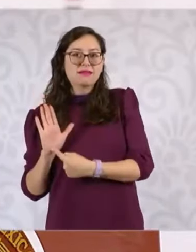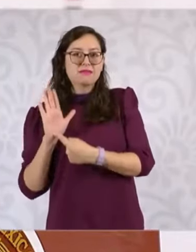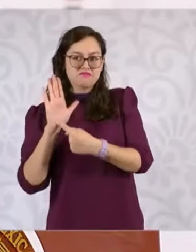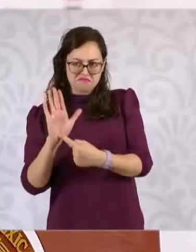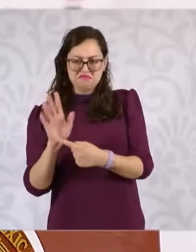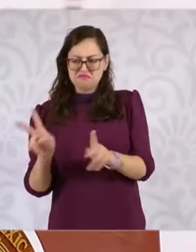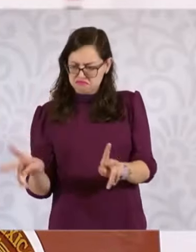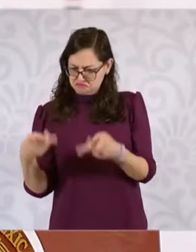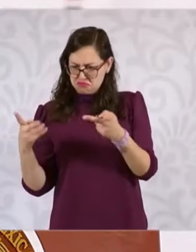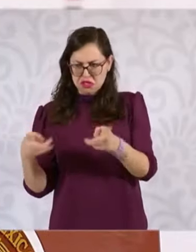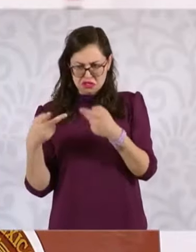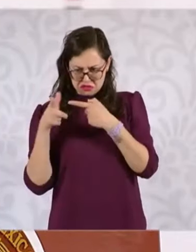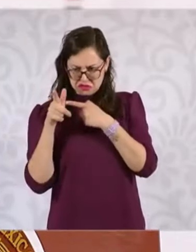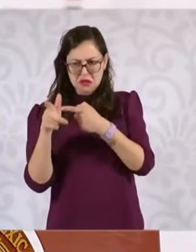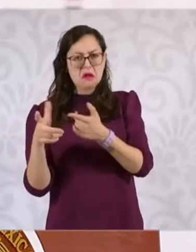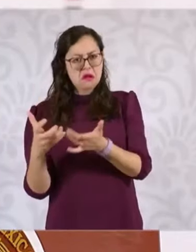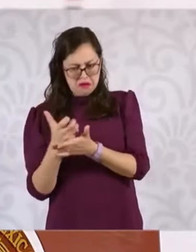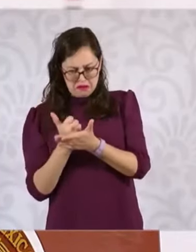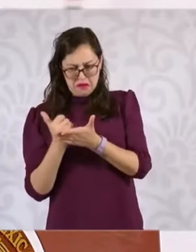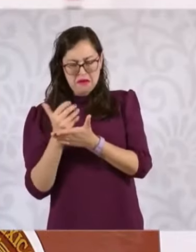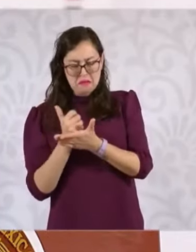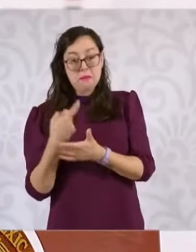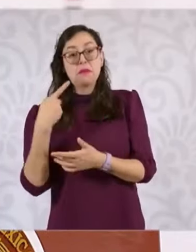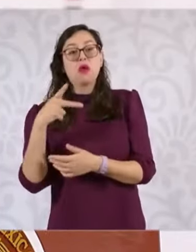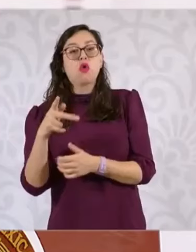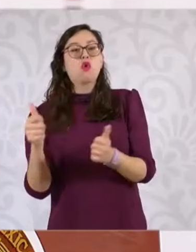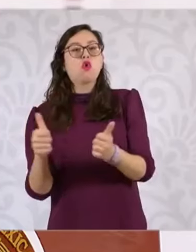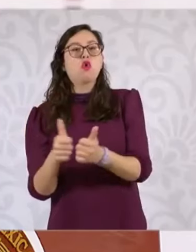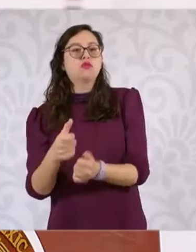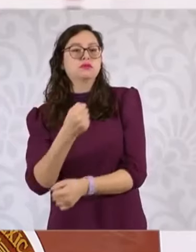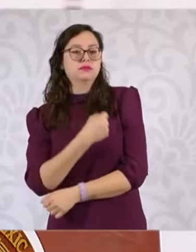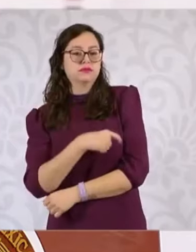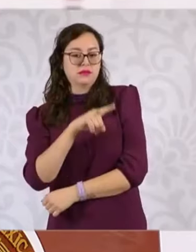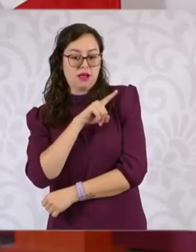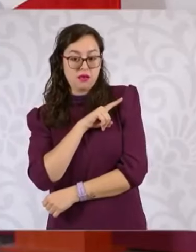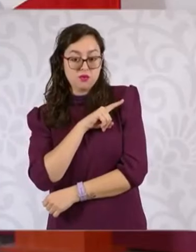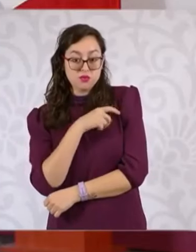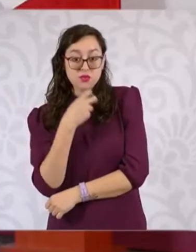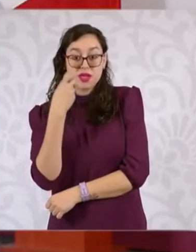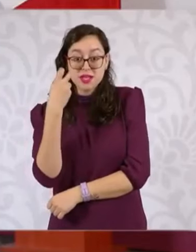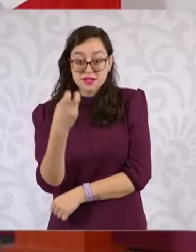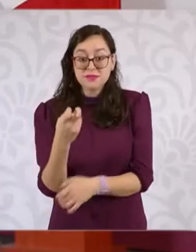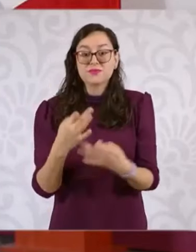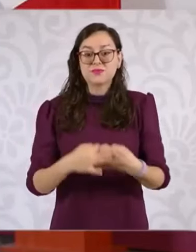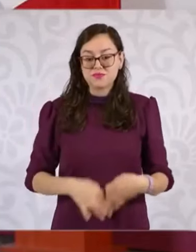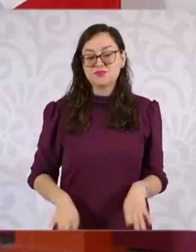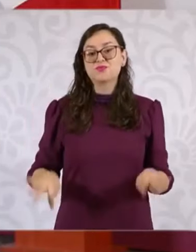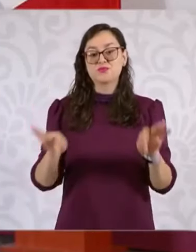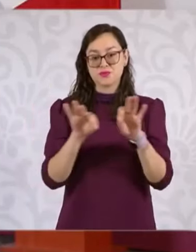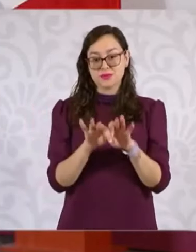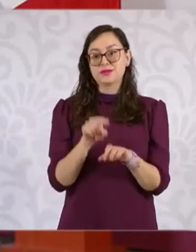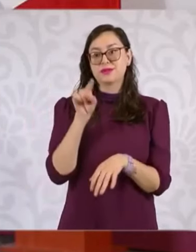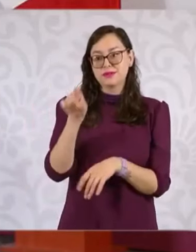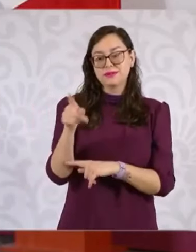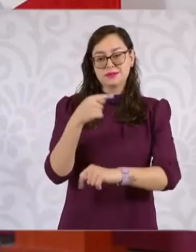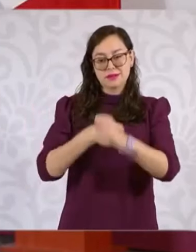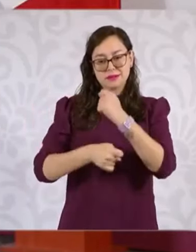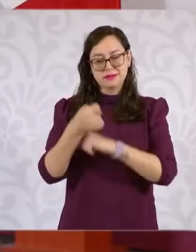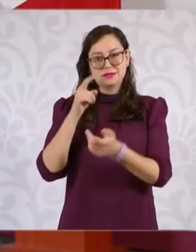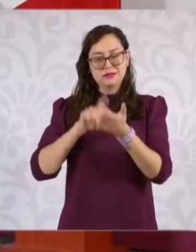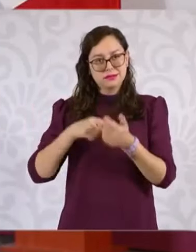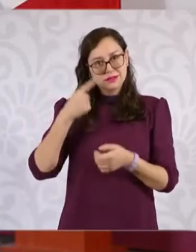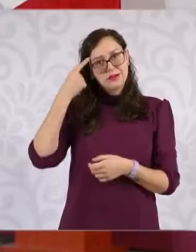alimentos saludables. Eso es importante, hacernos responsables para que